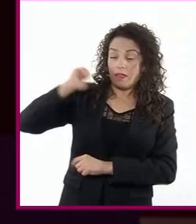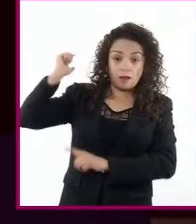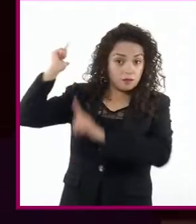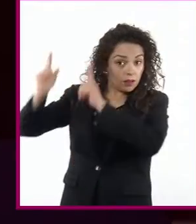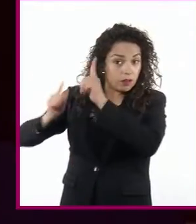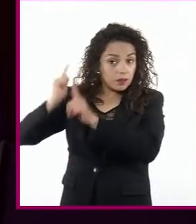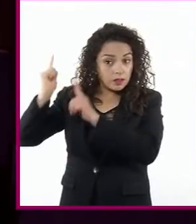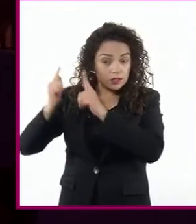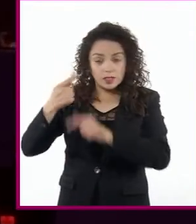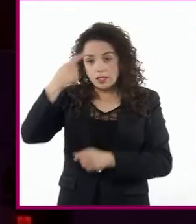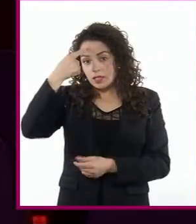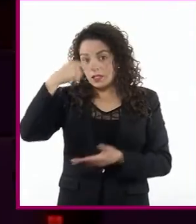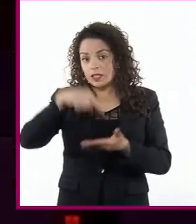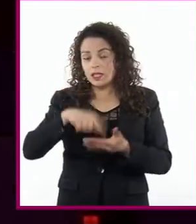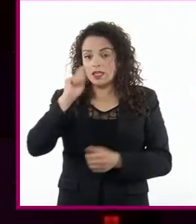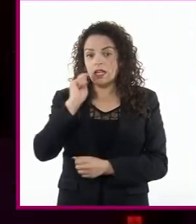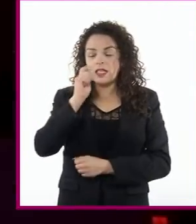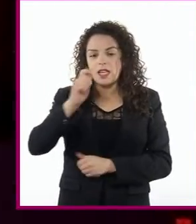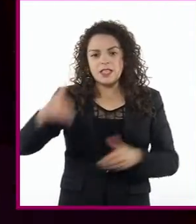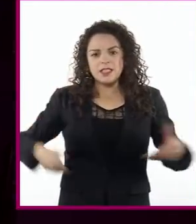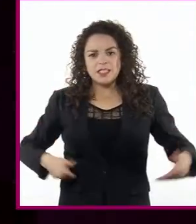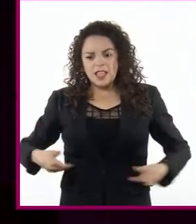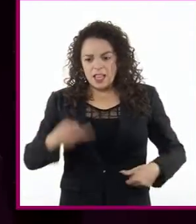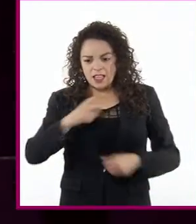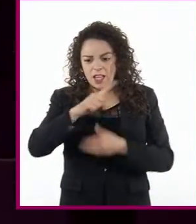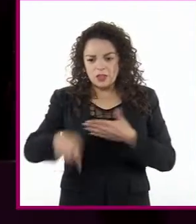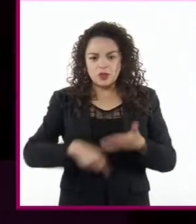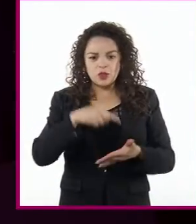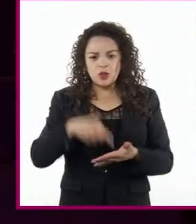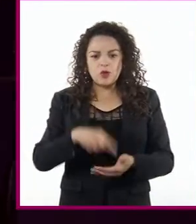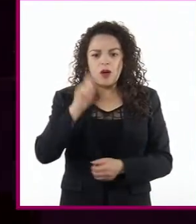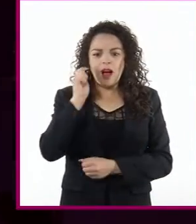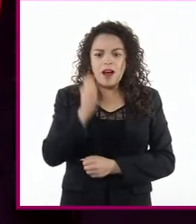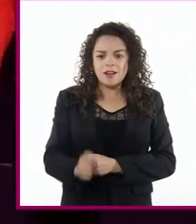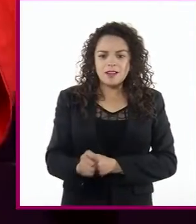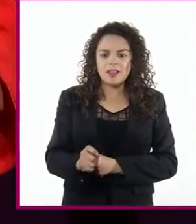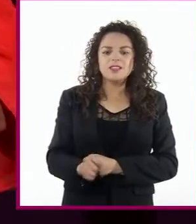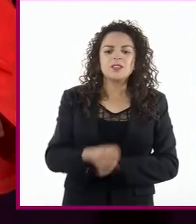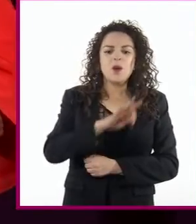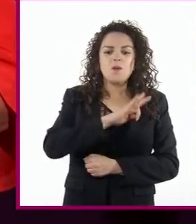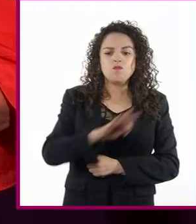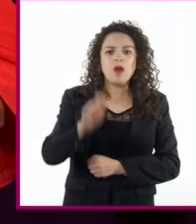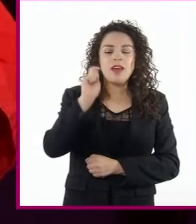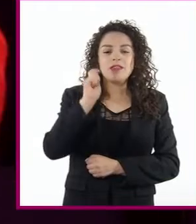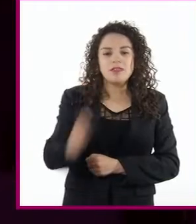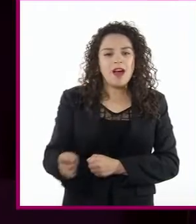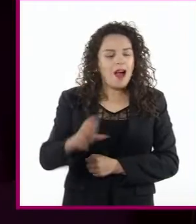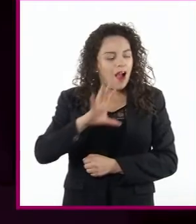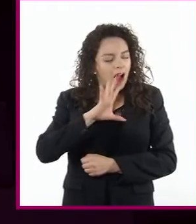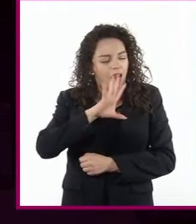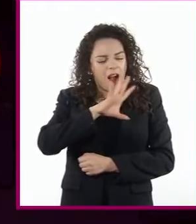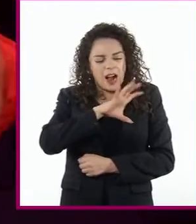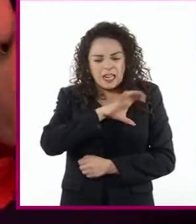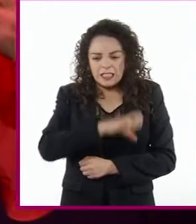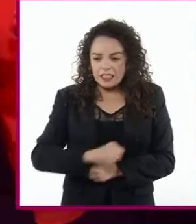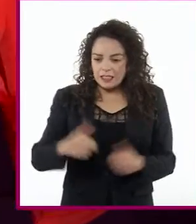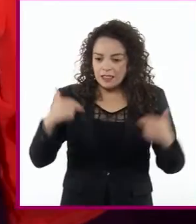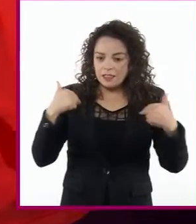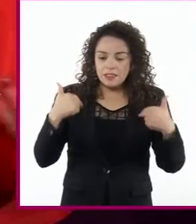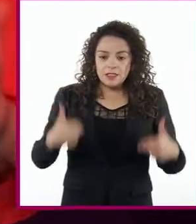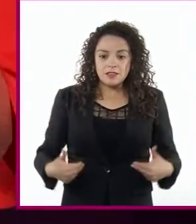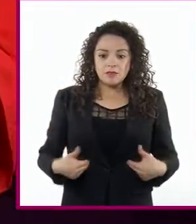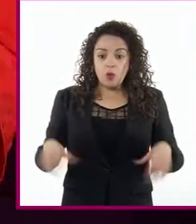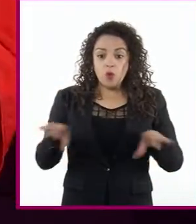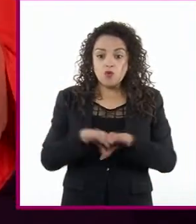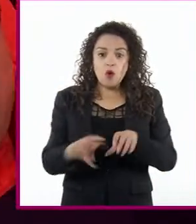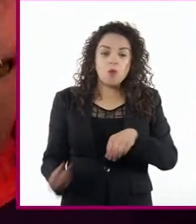consideraban el teatro un lugar en el que podían purgarse las pasiones bajas del ser humano a través de la puesta en